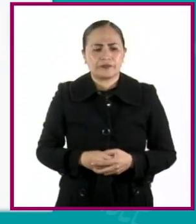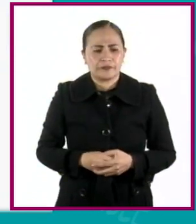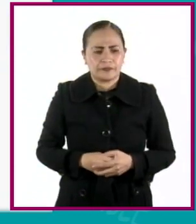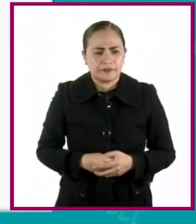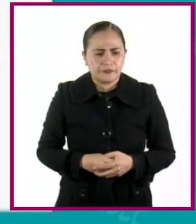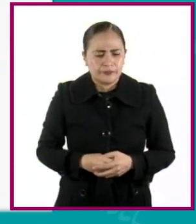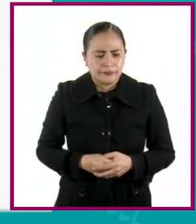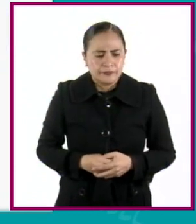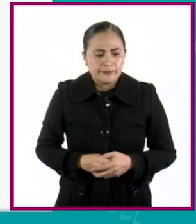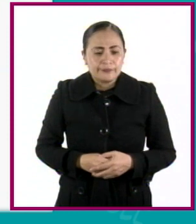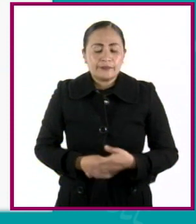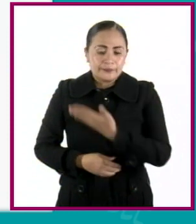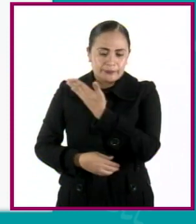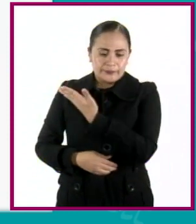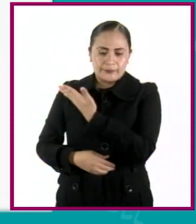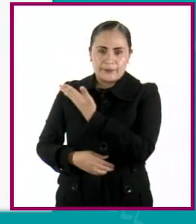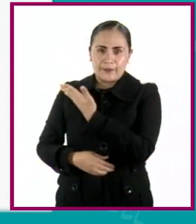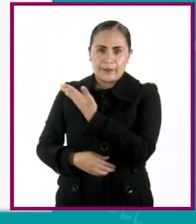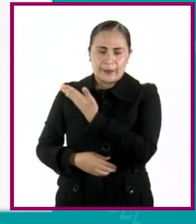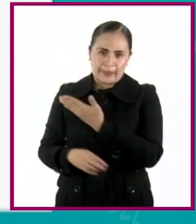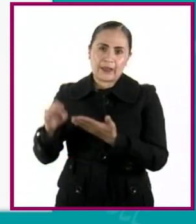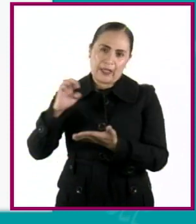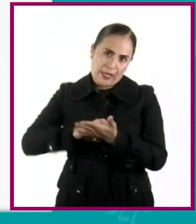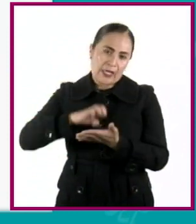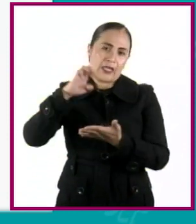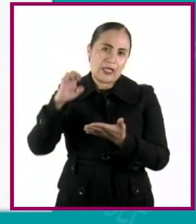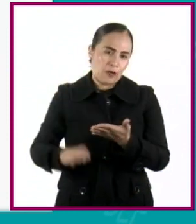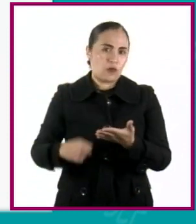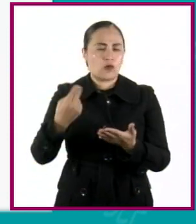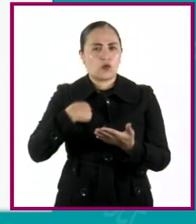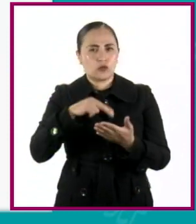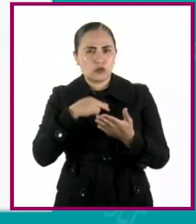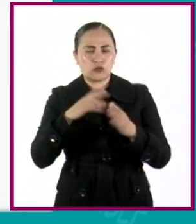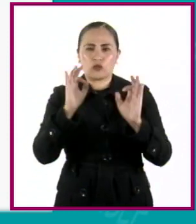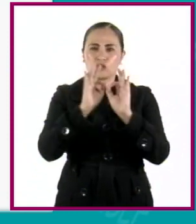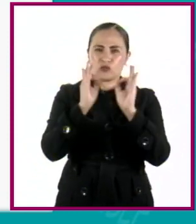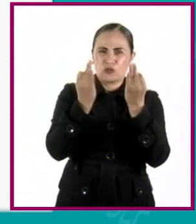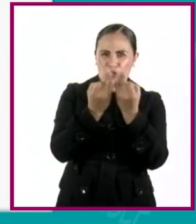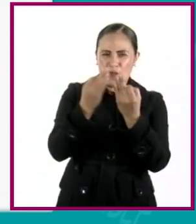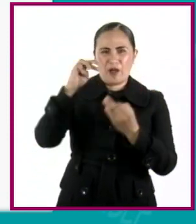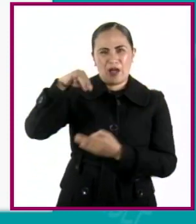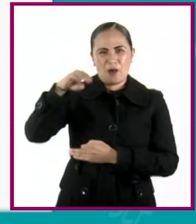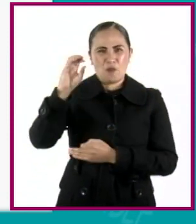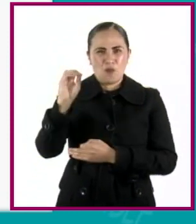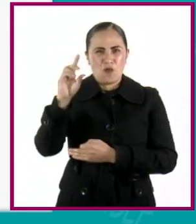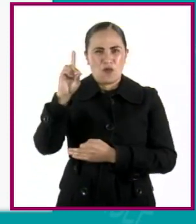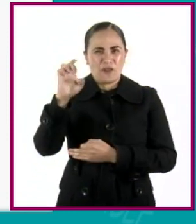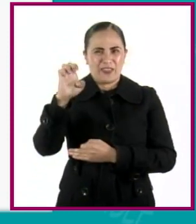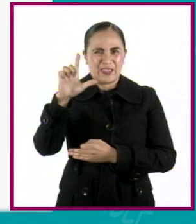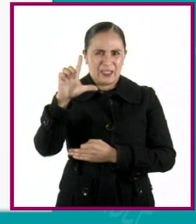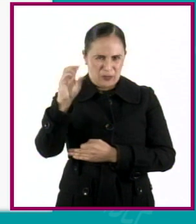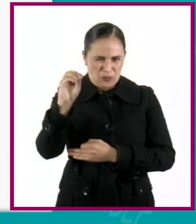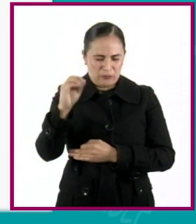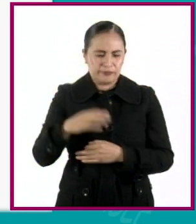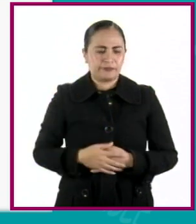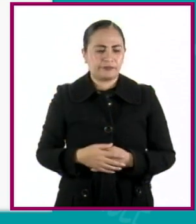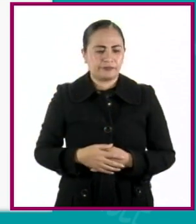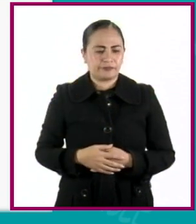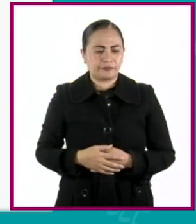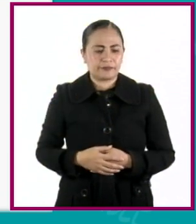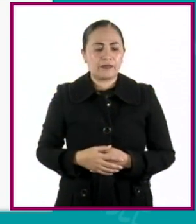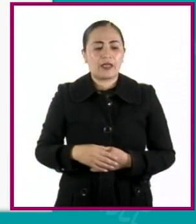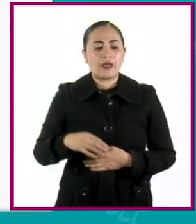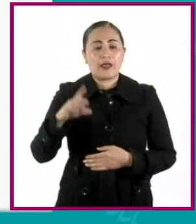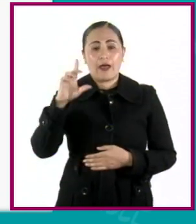Aquí, un ejemplo de cómo podríamos modelar el nivel en este tanque del componente